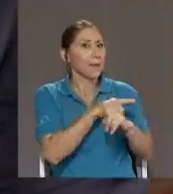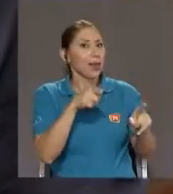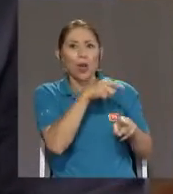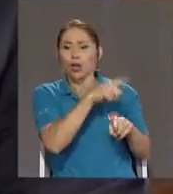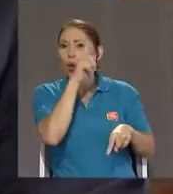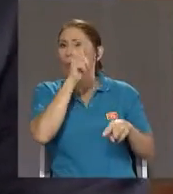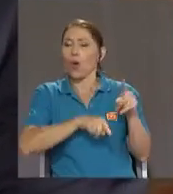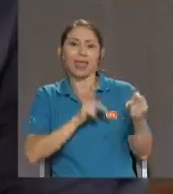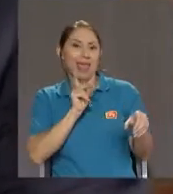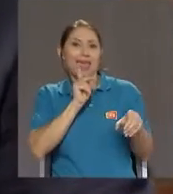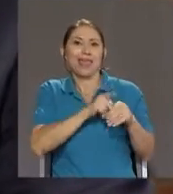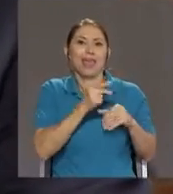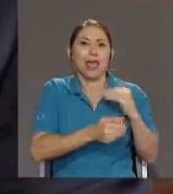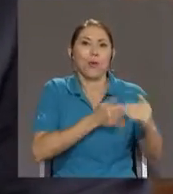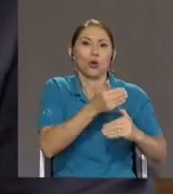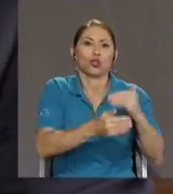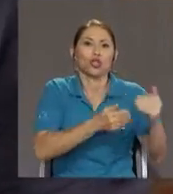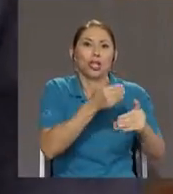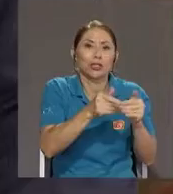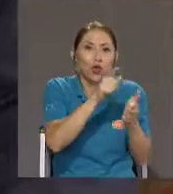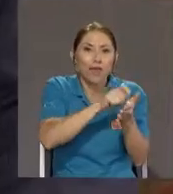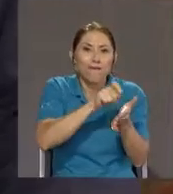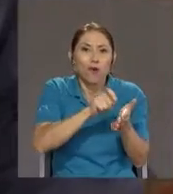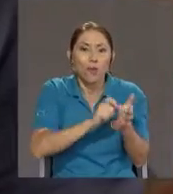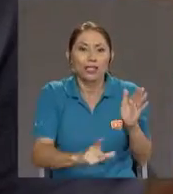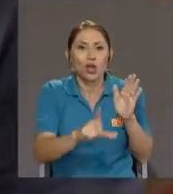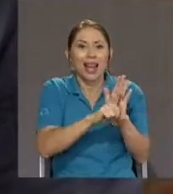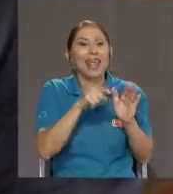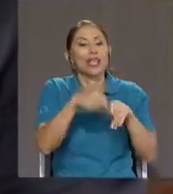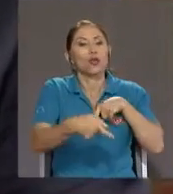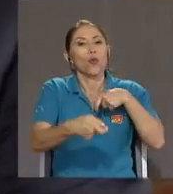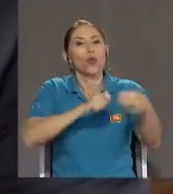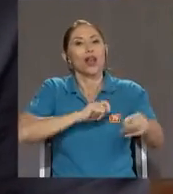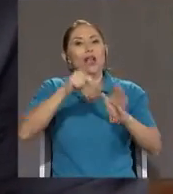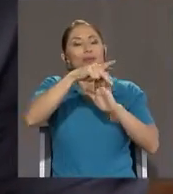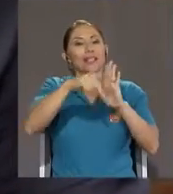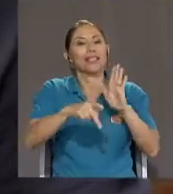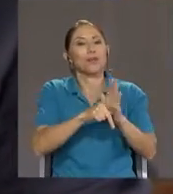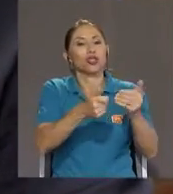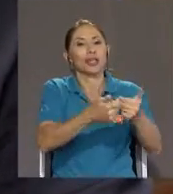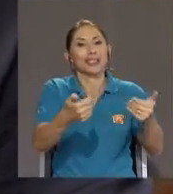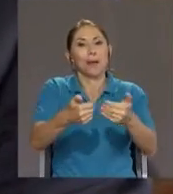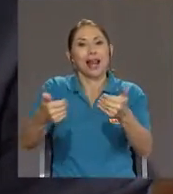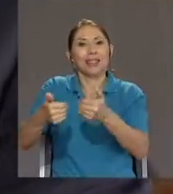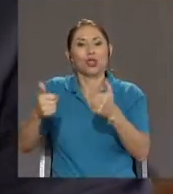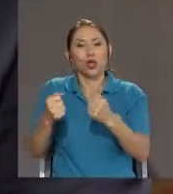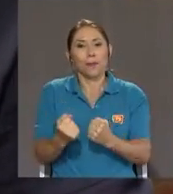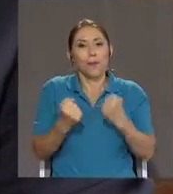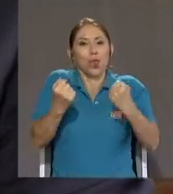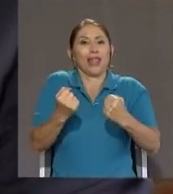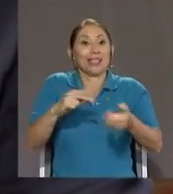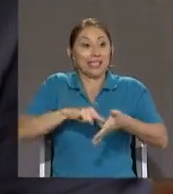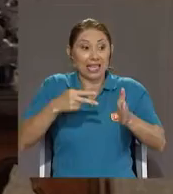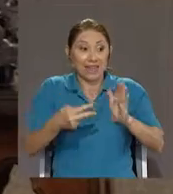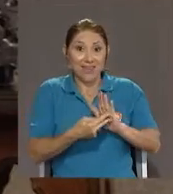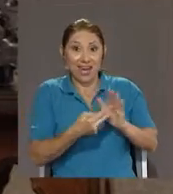proceso de formación de la ley, porque eso viola los principios de separación de poderes, incluso, ¿no? La convierte en un